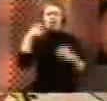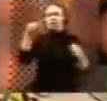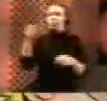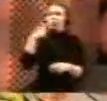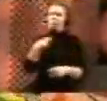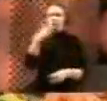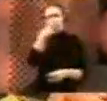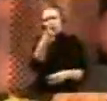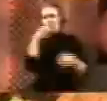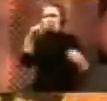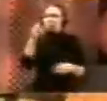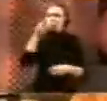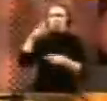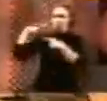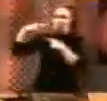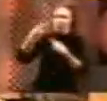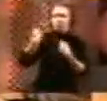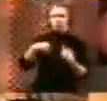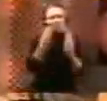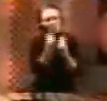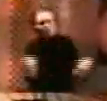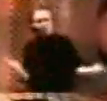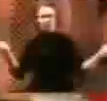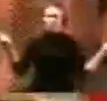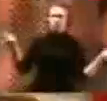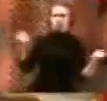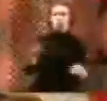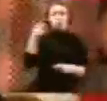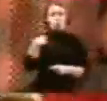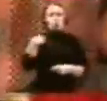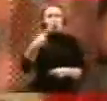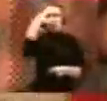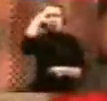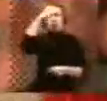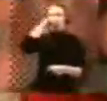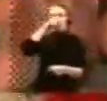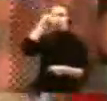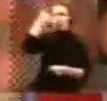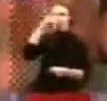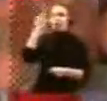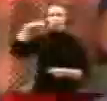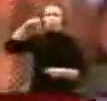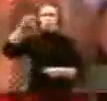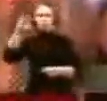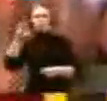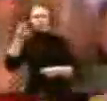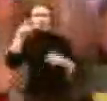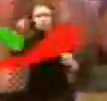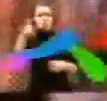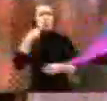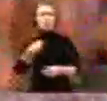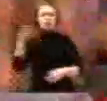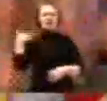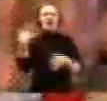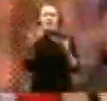porque se ha perdido ya la tradición. Me recordó a Tomás Pérez con cuatro letrillas que